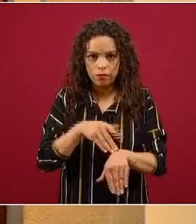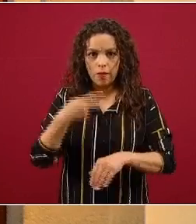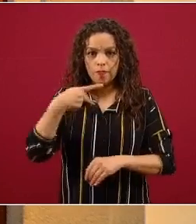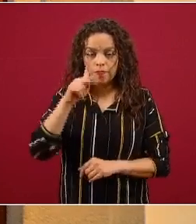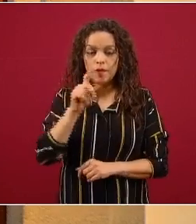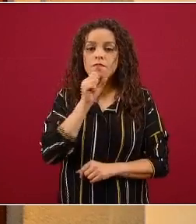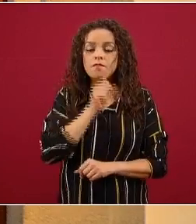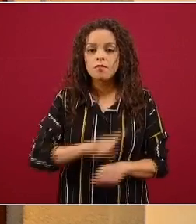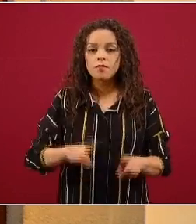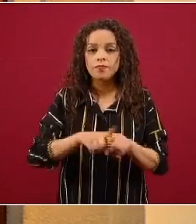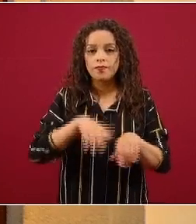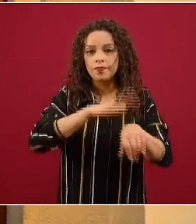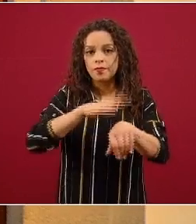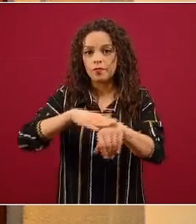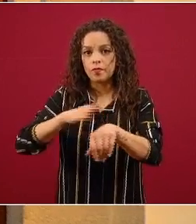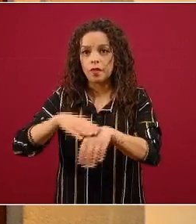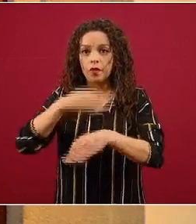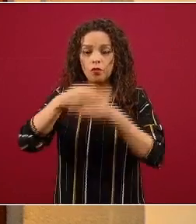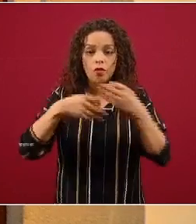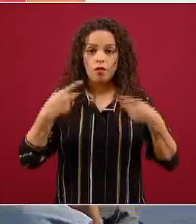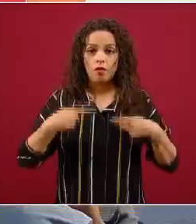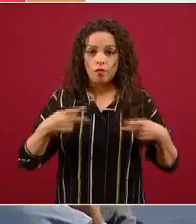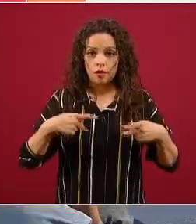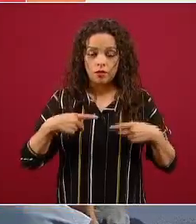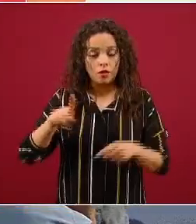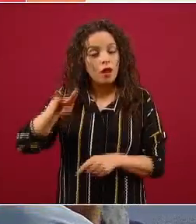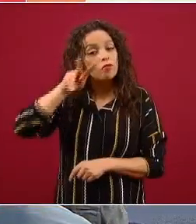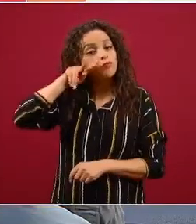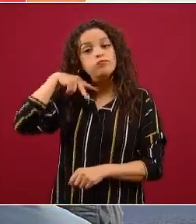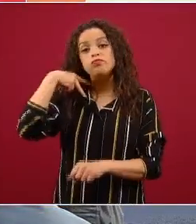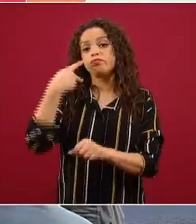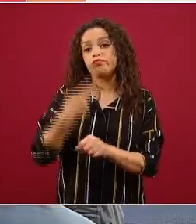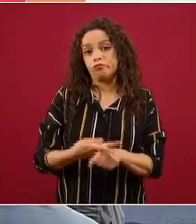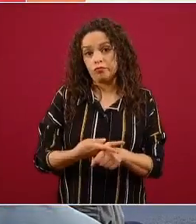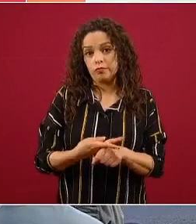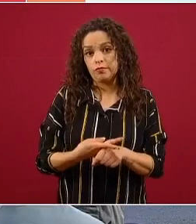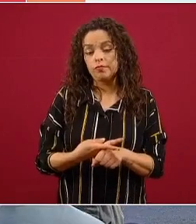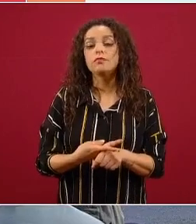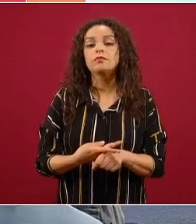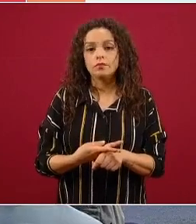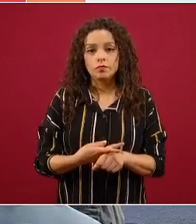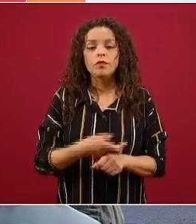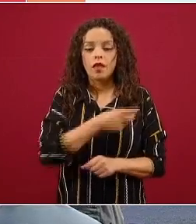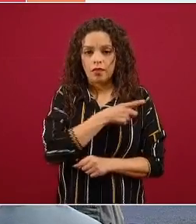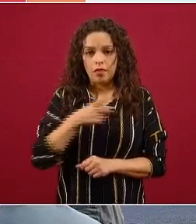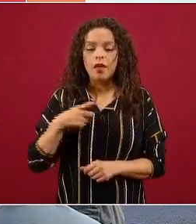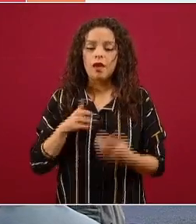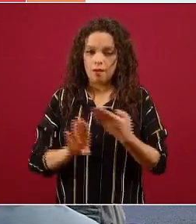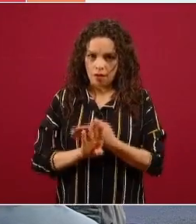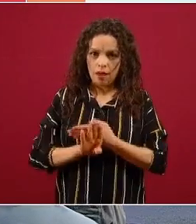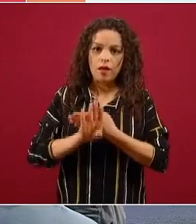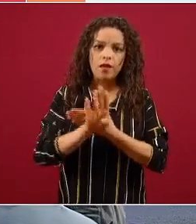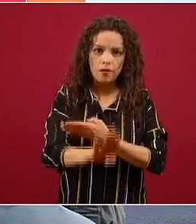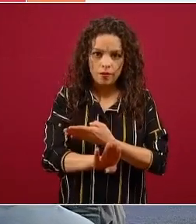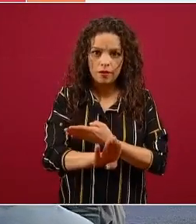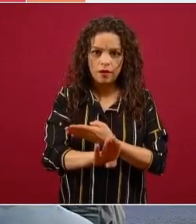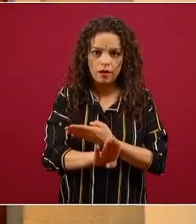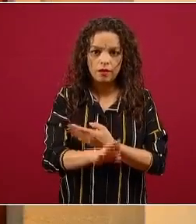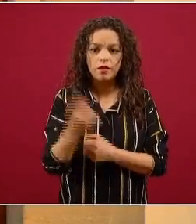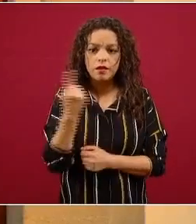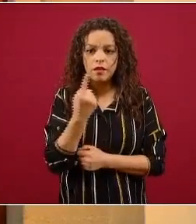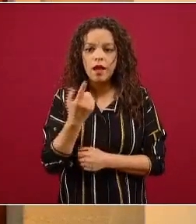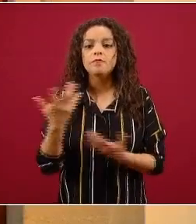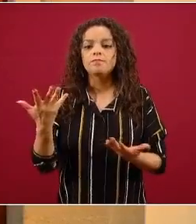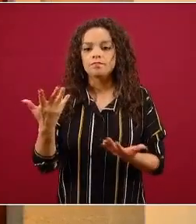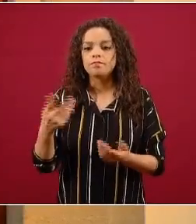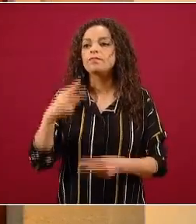la población a que de manera voluntaria también evite en un momento determinado acudir